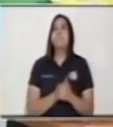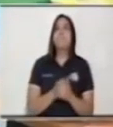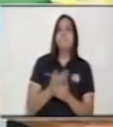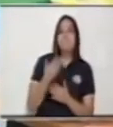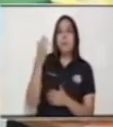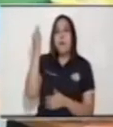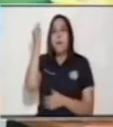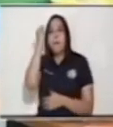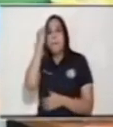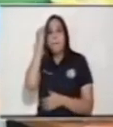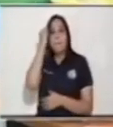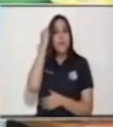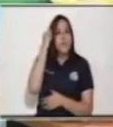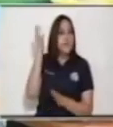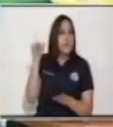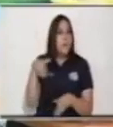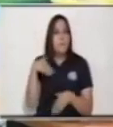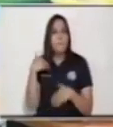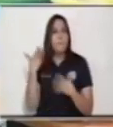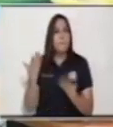Imaginemos que son